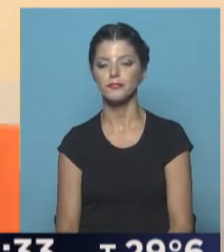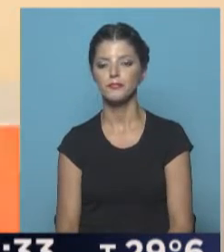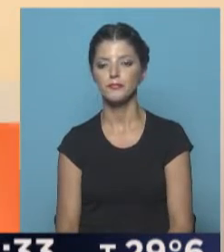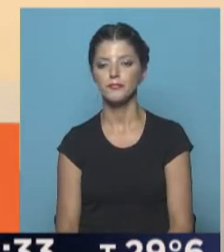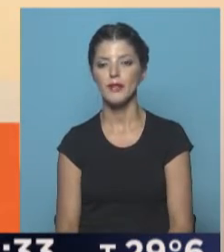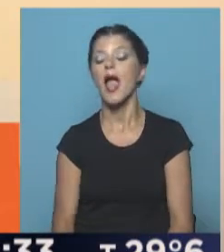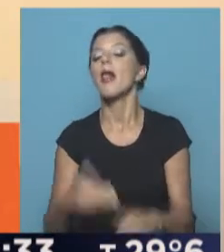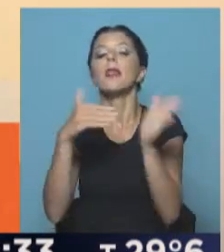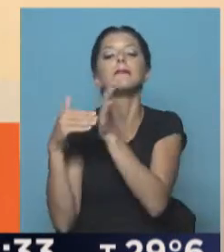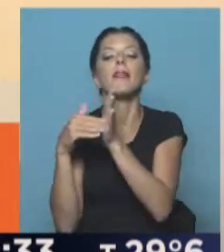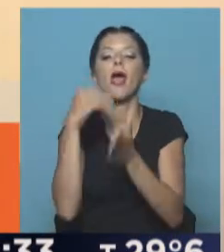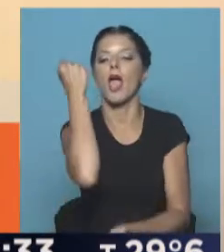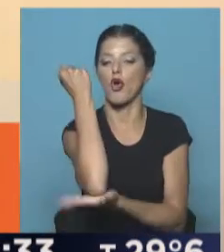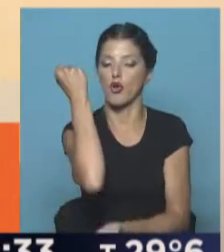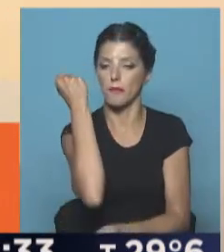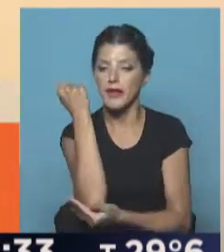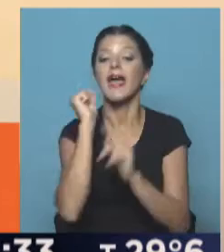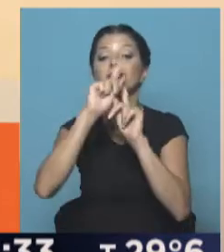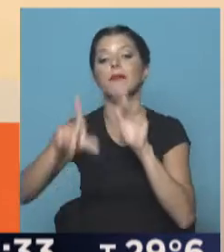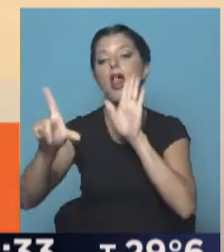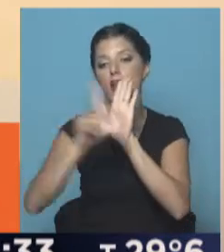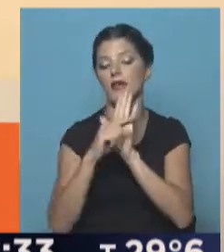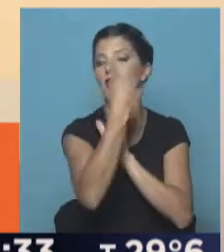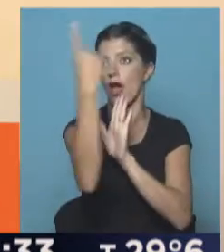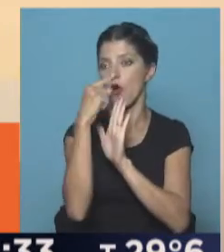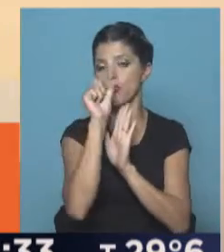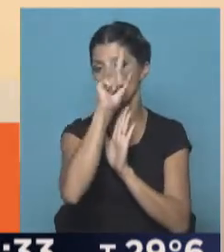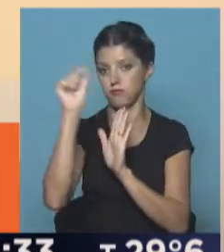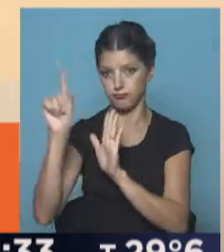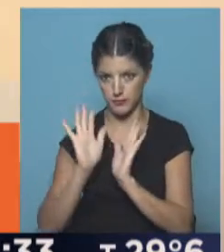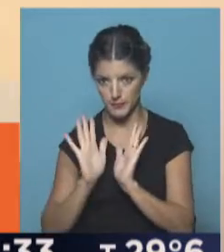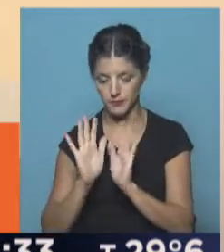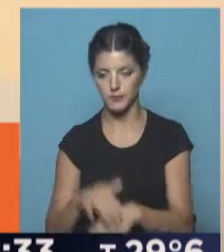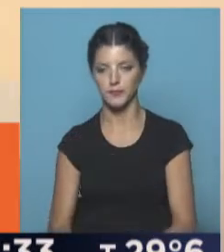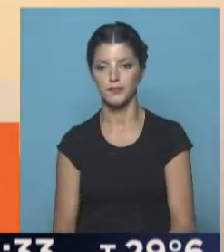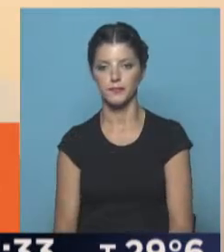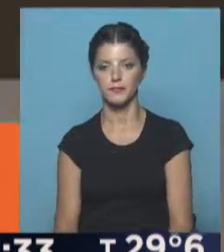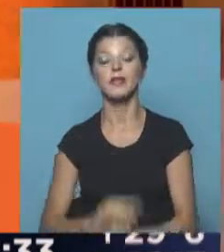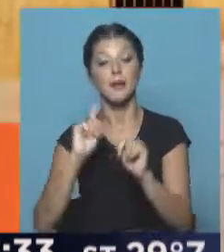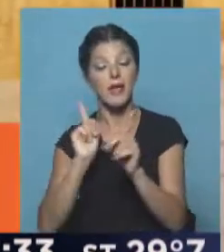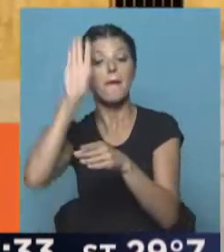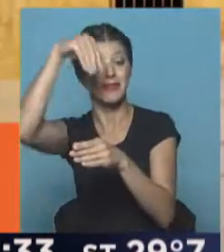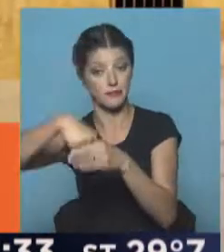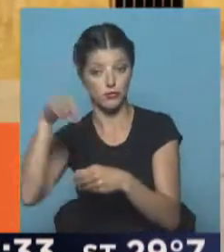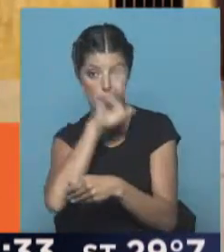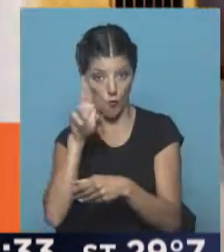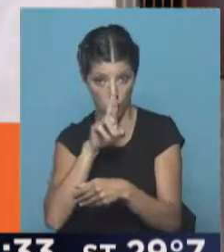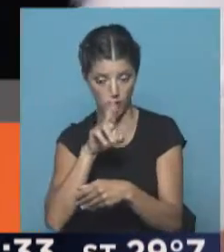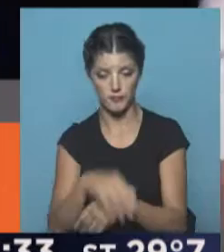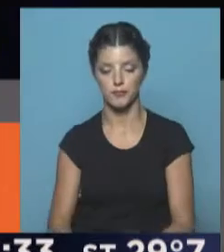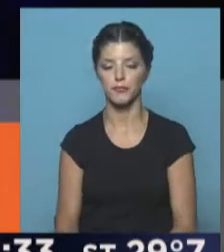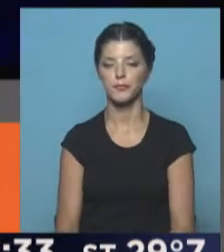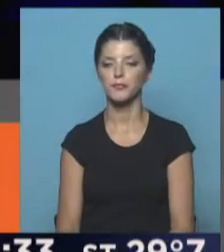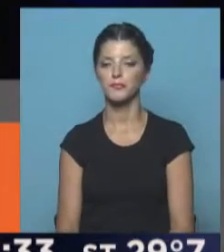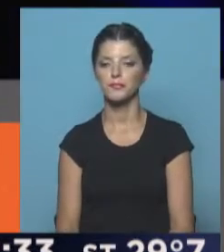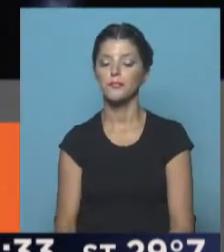bastante, depende de la economía y depende de las leyes y las formas de participación que tienen las mujeres en cada país. Según